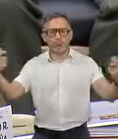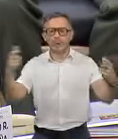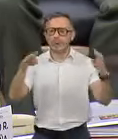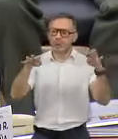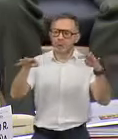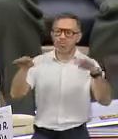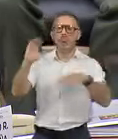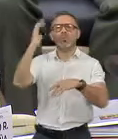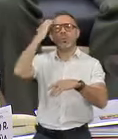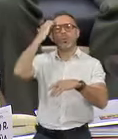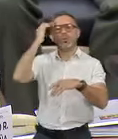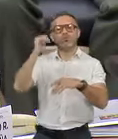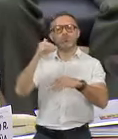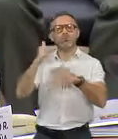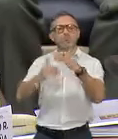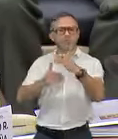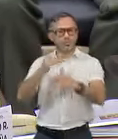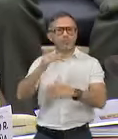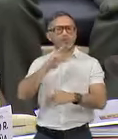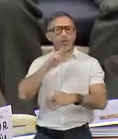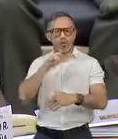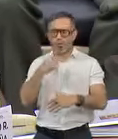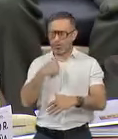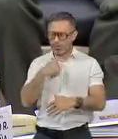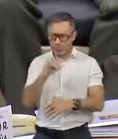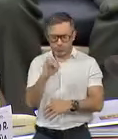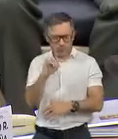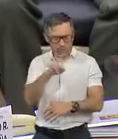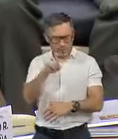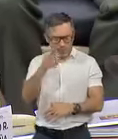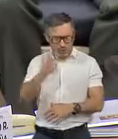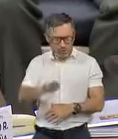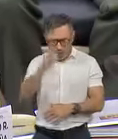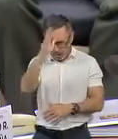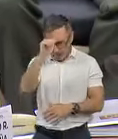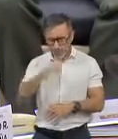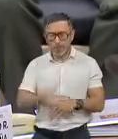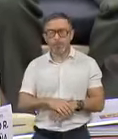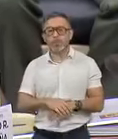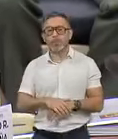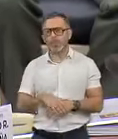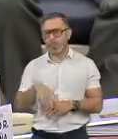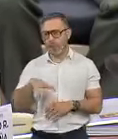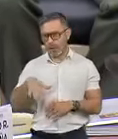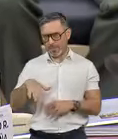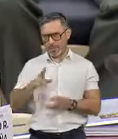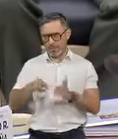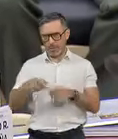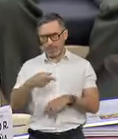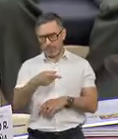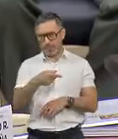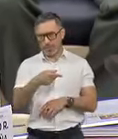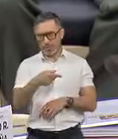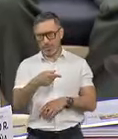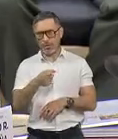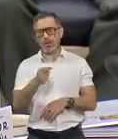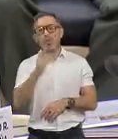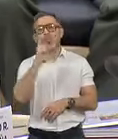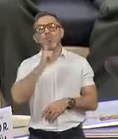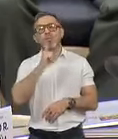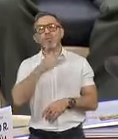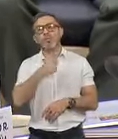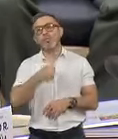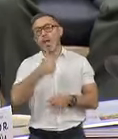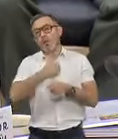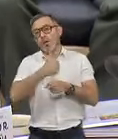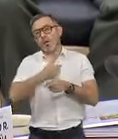yo comparto de manera absoluta. Yo cierro, como ya lo había comentado aquí, crecí entre mujeres. Larga vida mi abuela